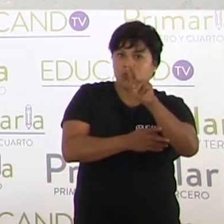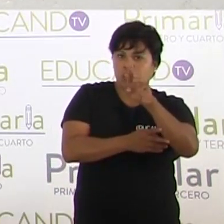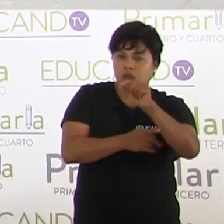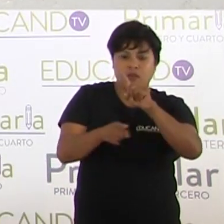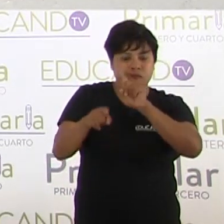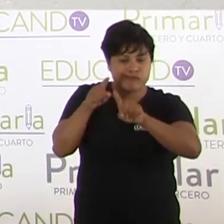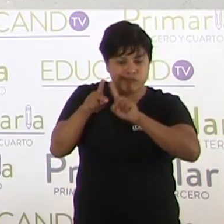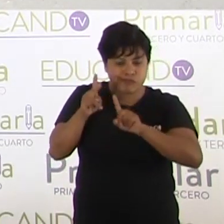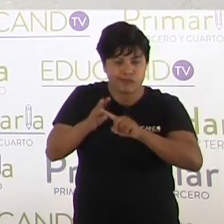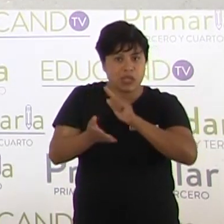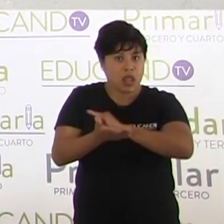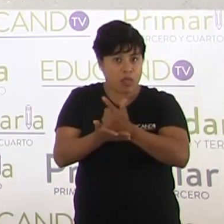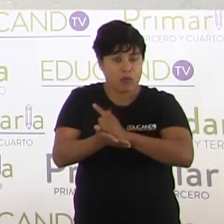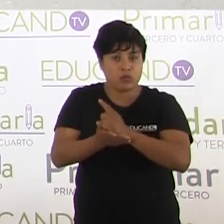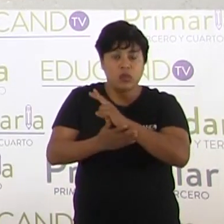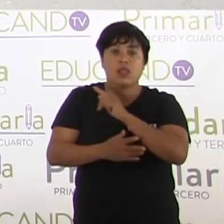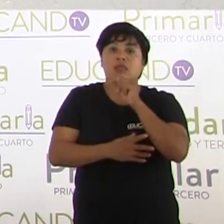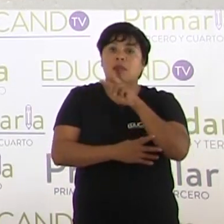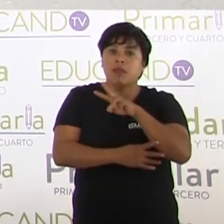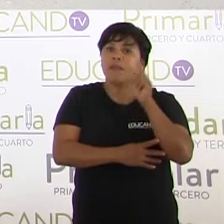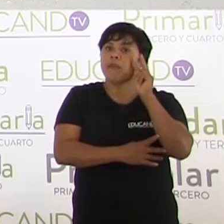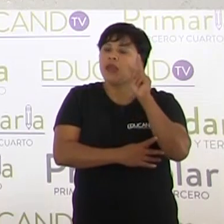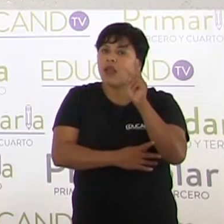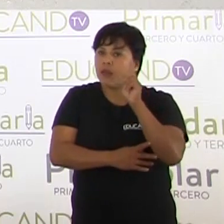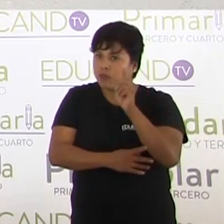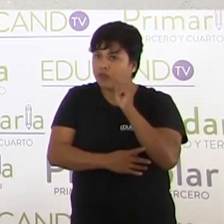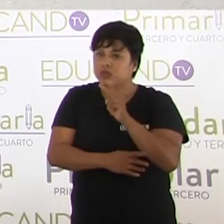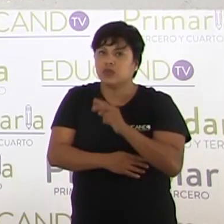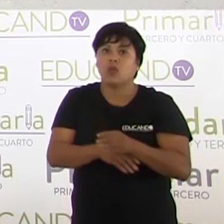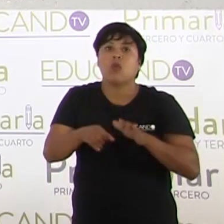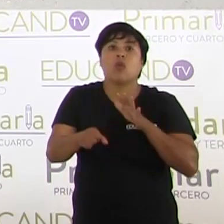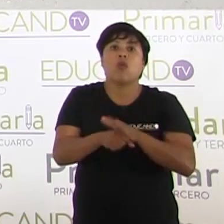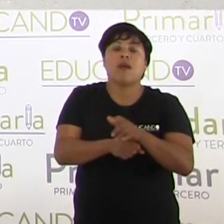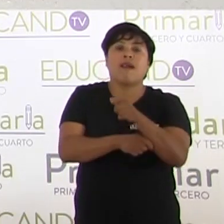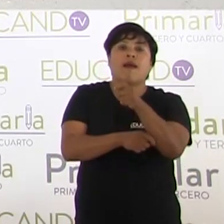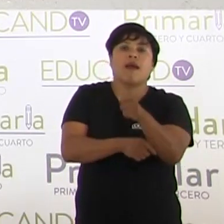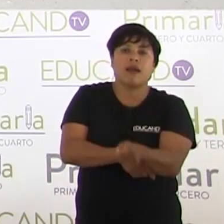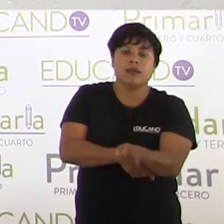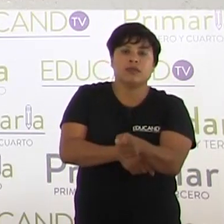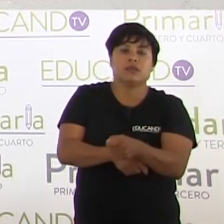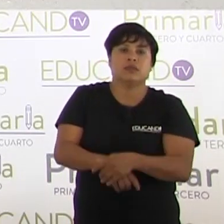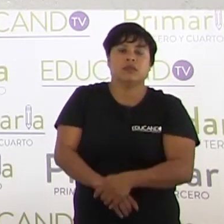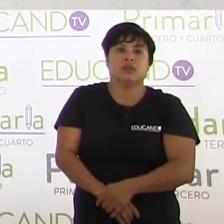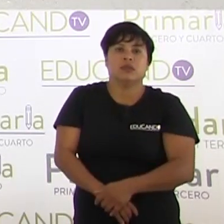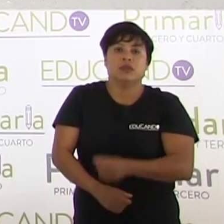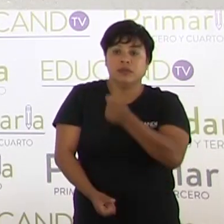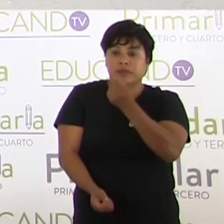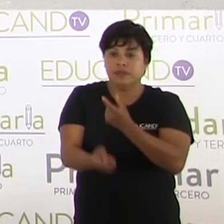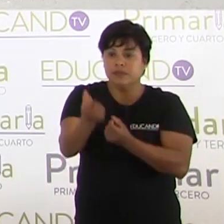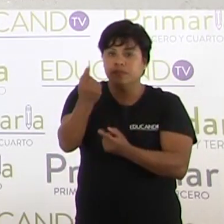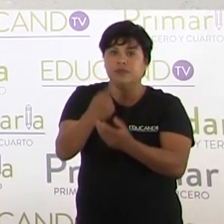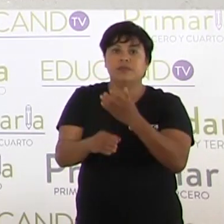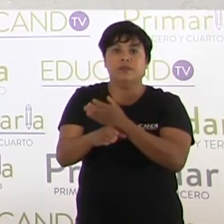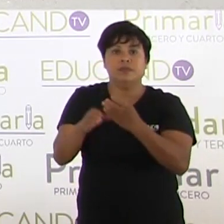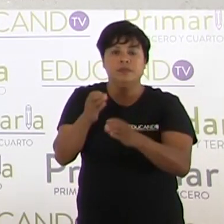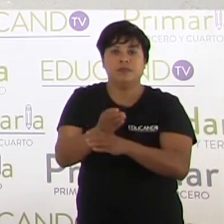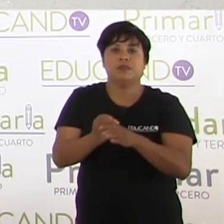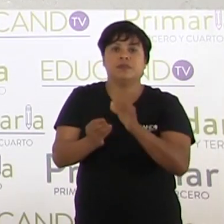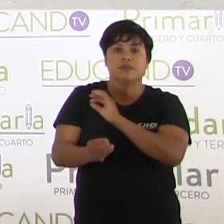pues también ubiquemos cuáles son algunos recursos